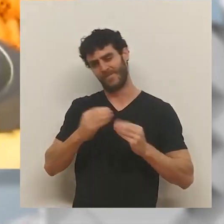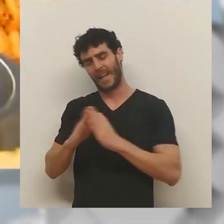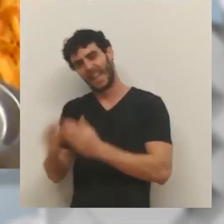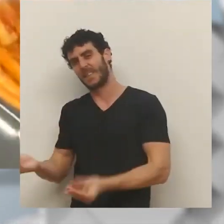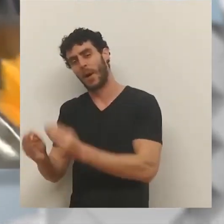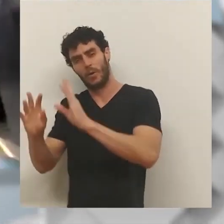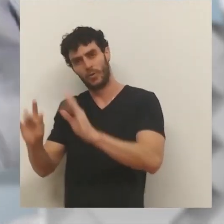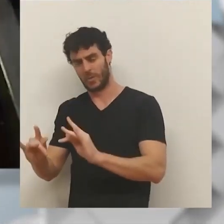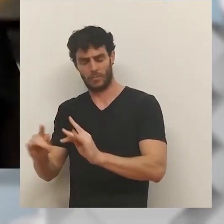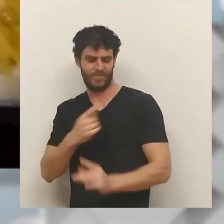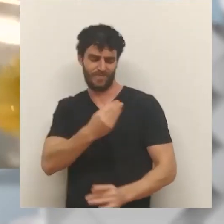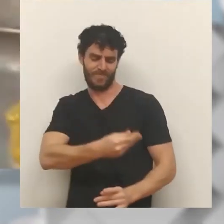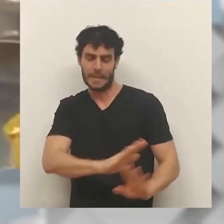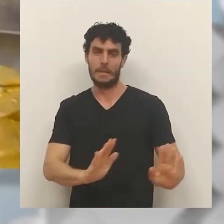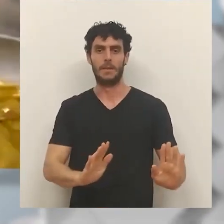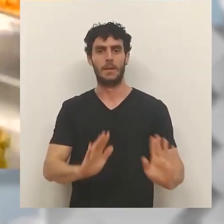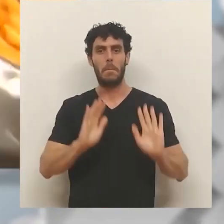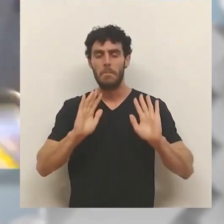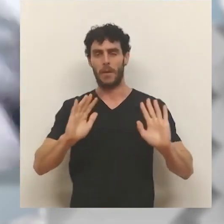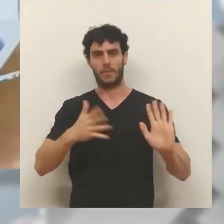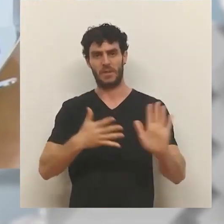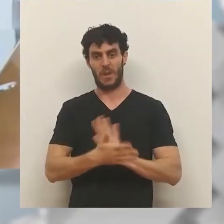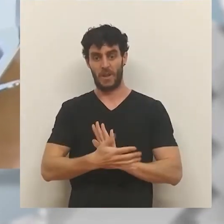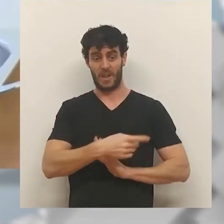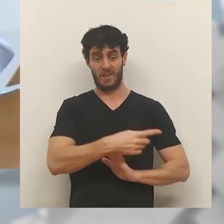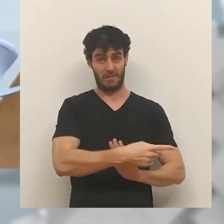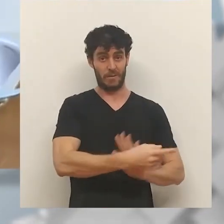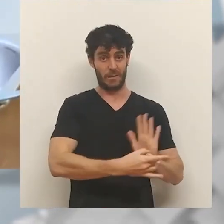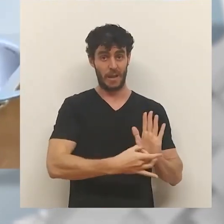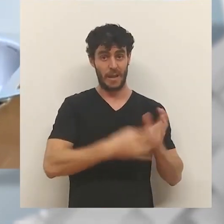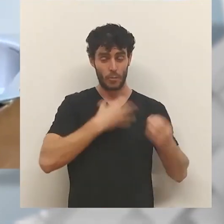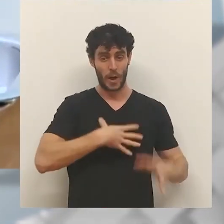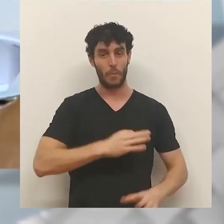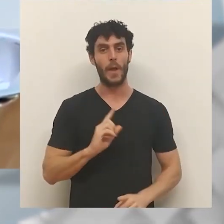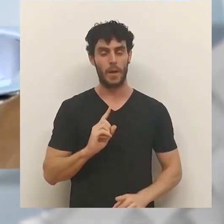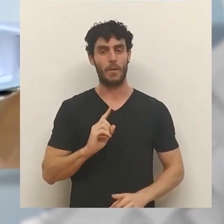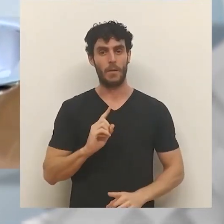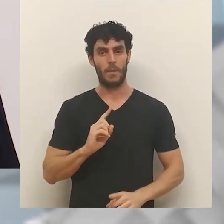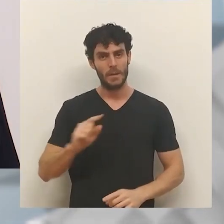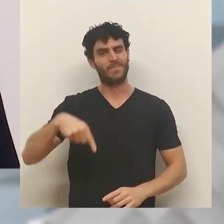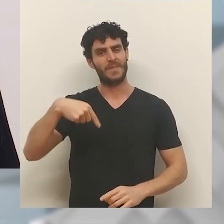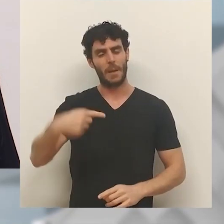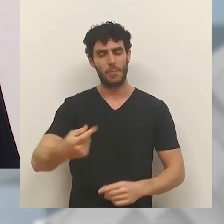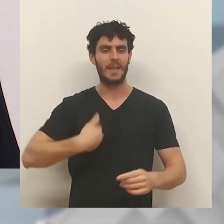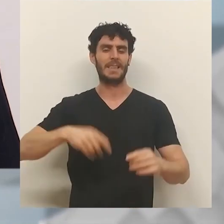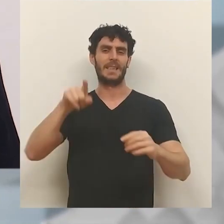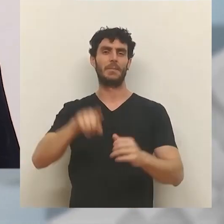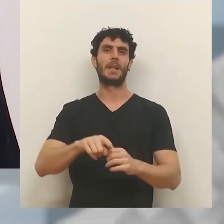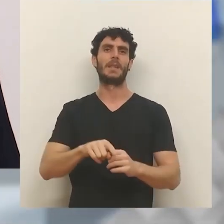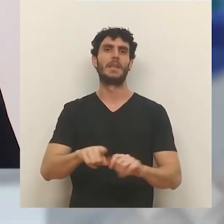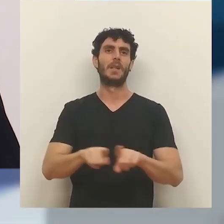como el arroz con tomate de casa, pero que muchas veces eso no atiende a que no sea buena la calidad de la comida.